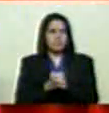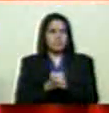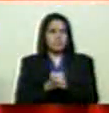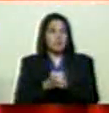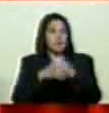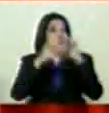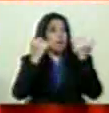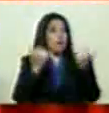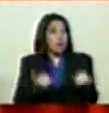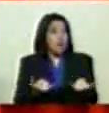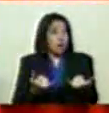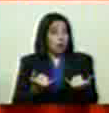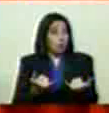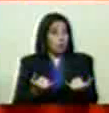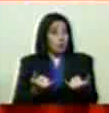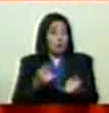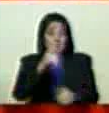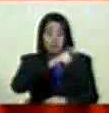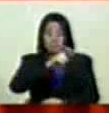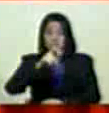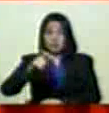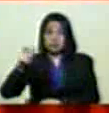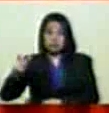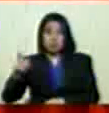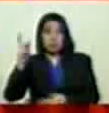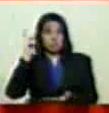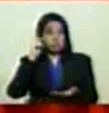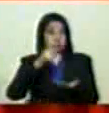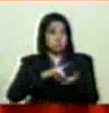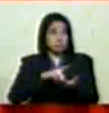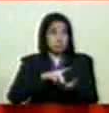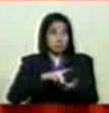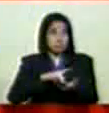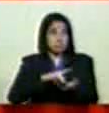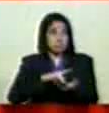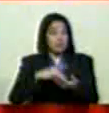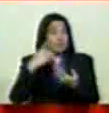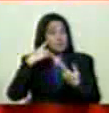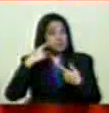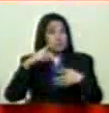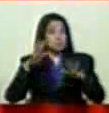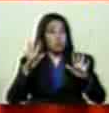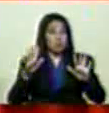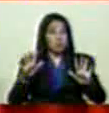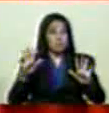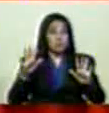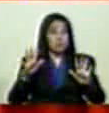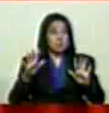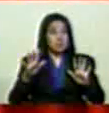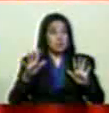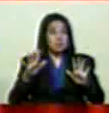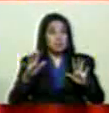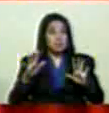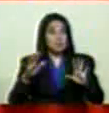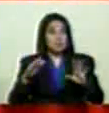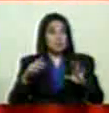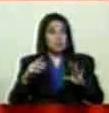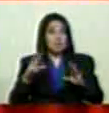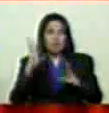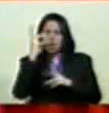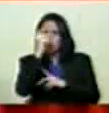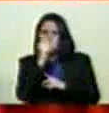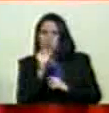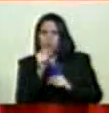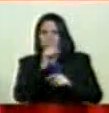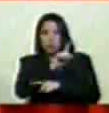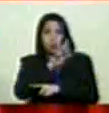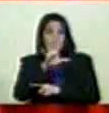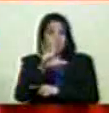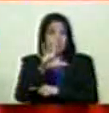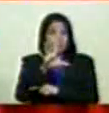Y ahora la gente que está aquí, seguramente está la gente de la subasta número 15.